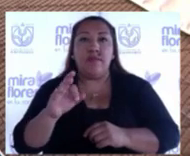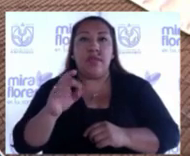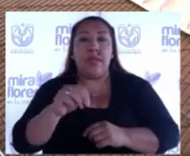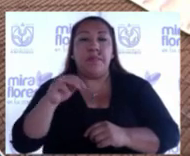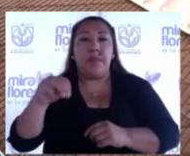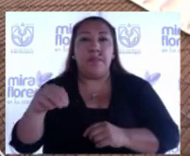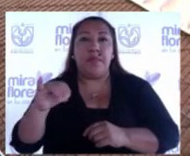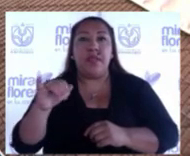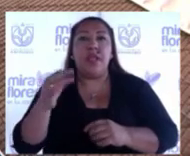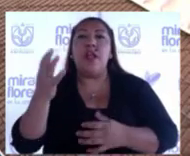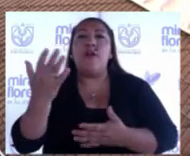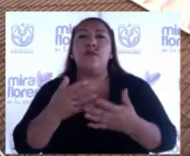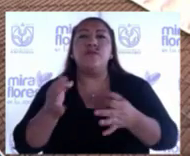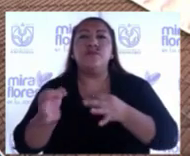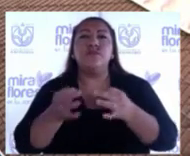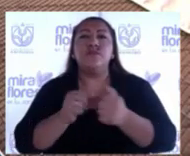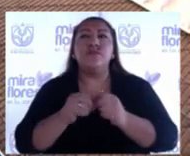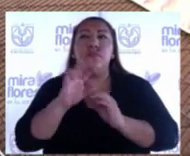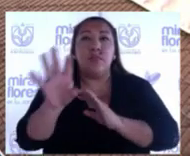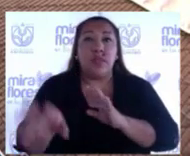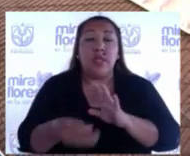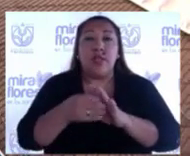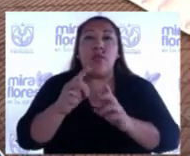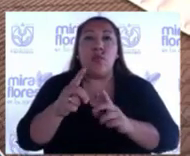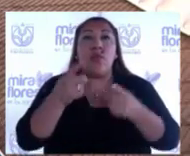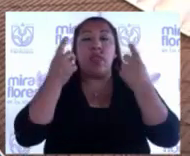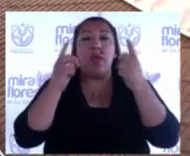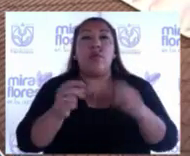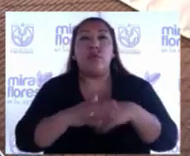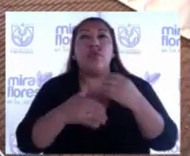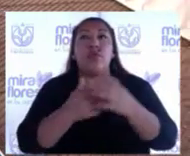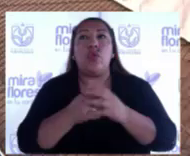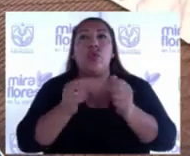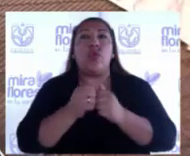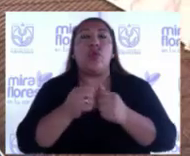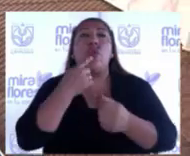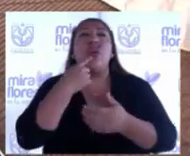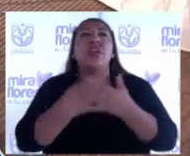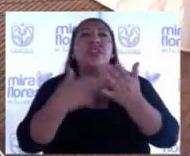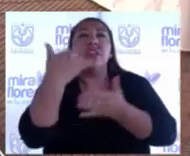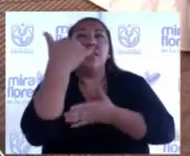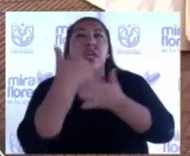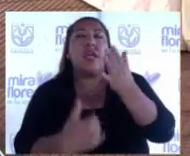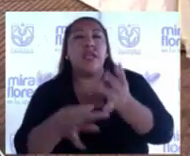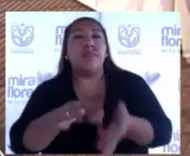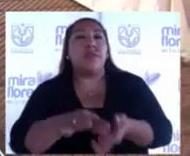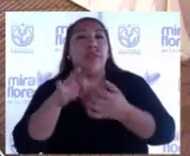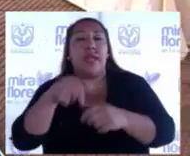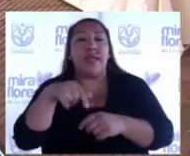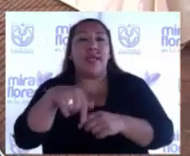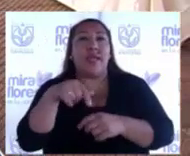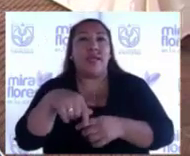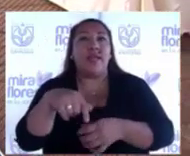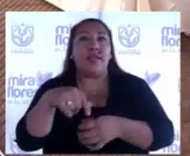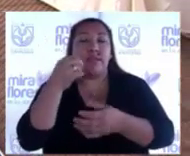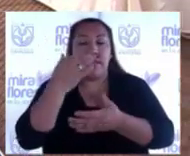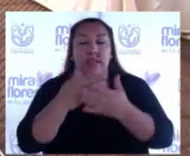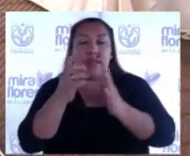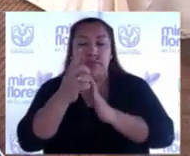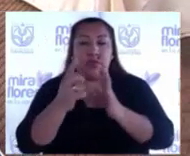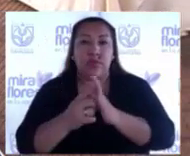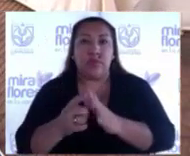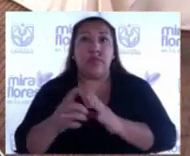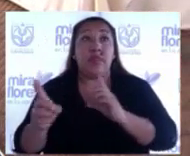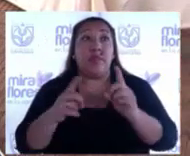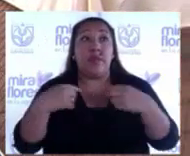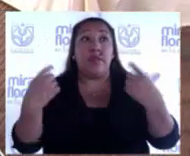180-2016-GAF-MM y el detalle que obra en el anexo 1 de conformidad a las consideraciones expuestas en el presente dispositivo.